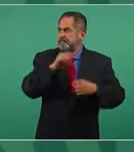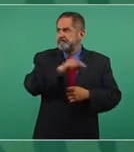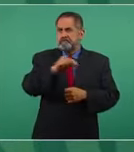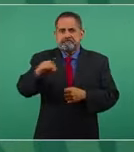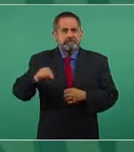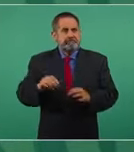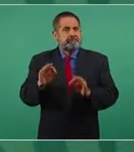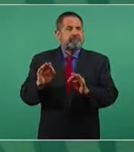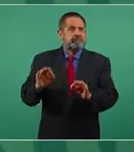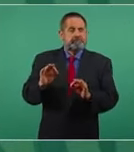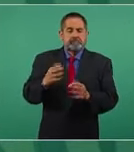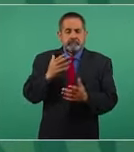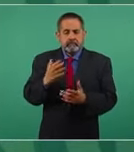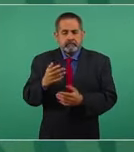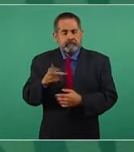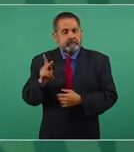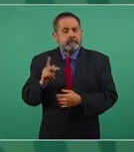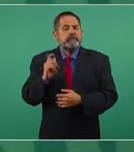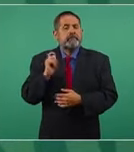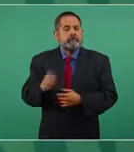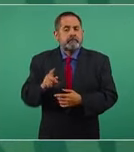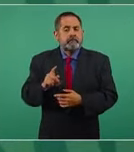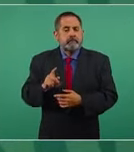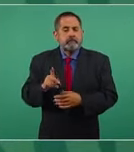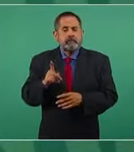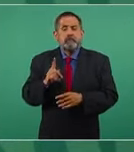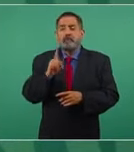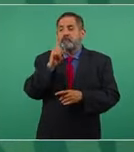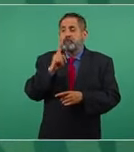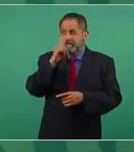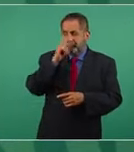pero se abandonó